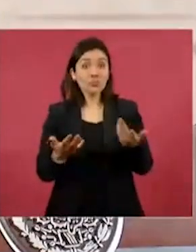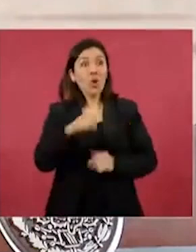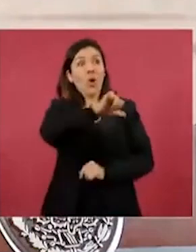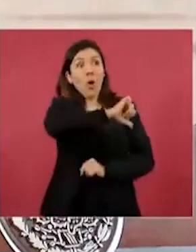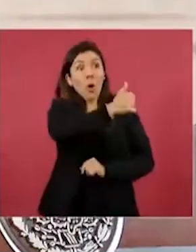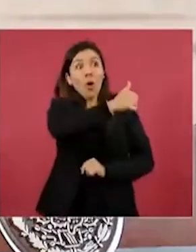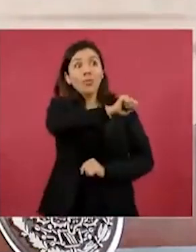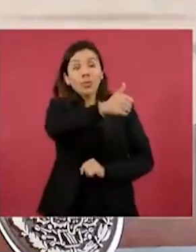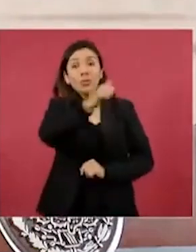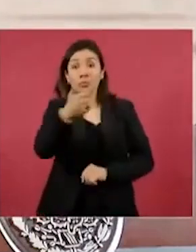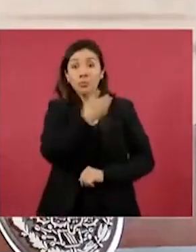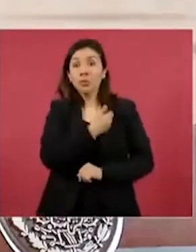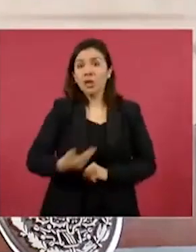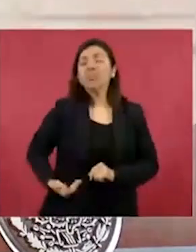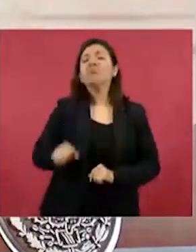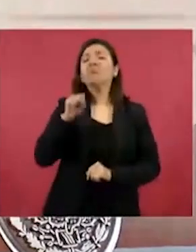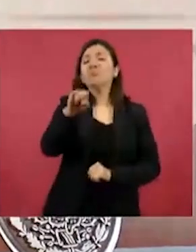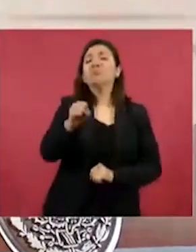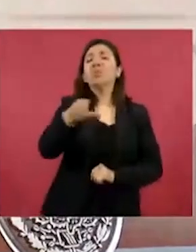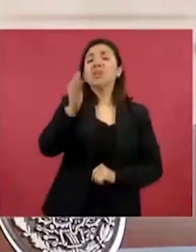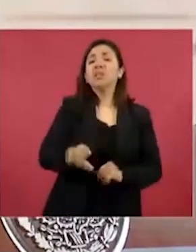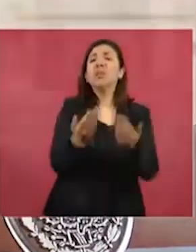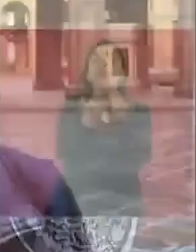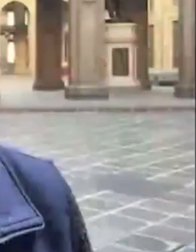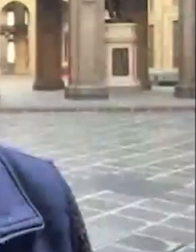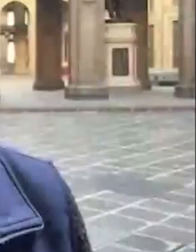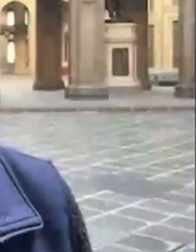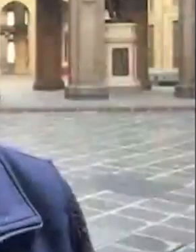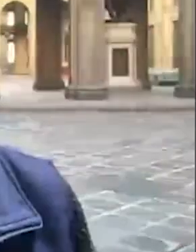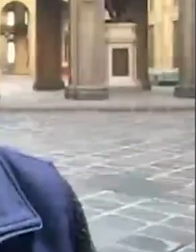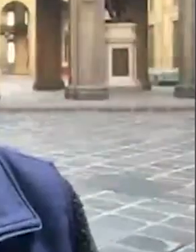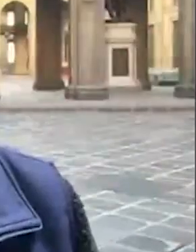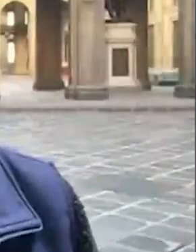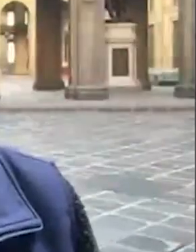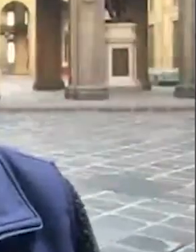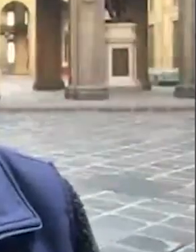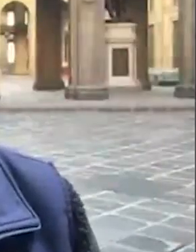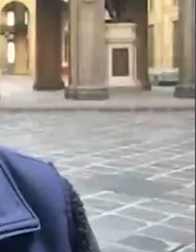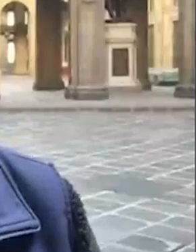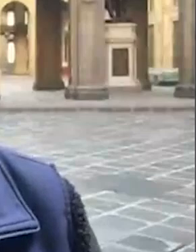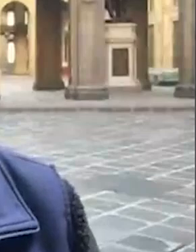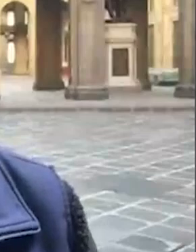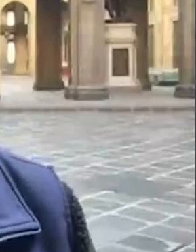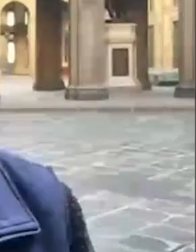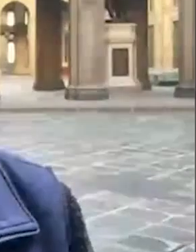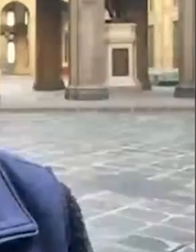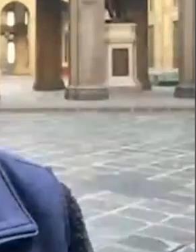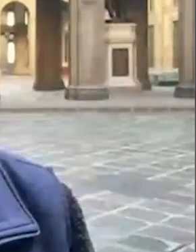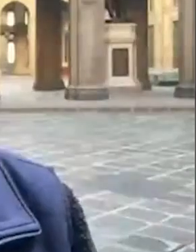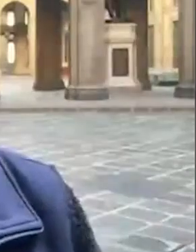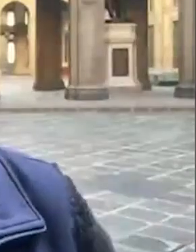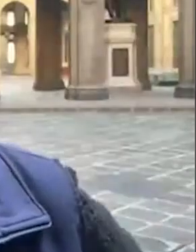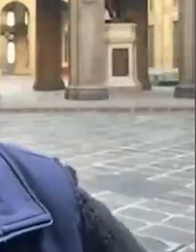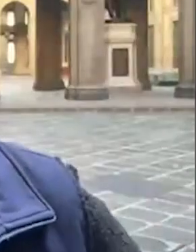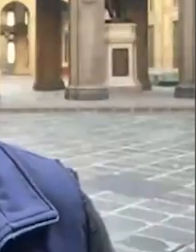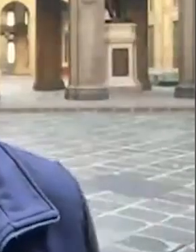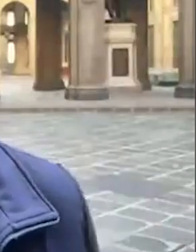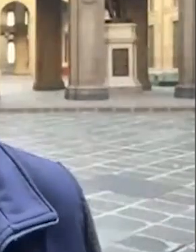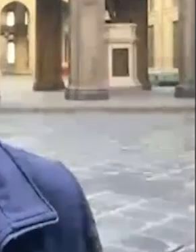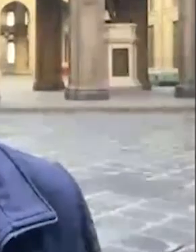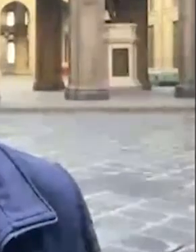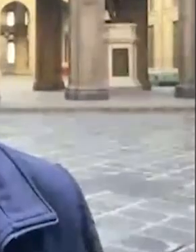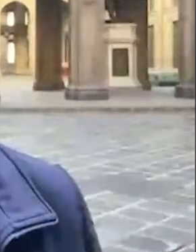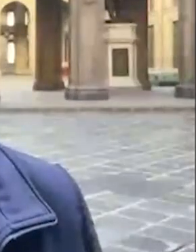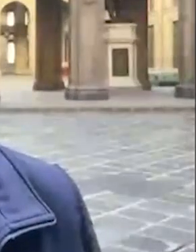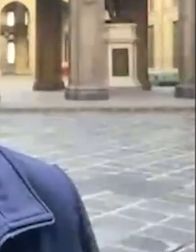trabajos a su... Por cierto, Fabiola, ahora que mencionaba de estos equipos de trabajo que se van a hacer con diferentes países,